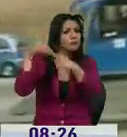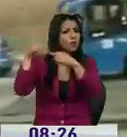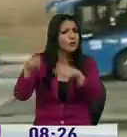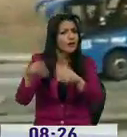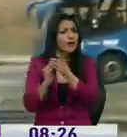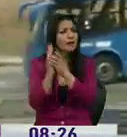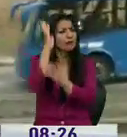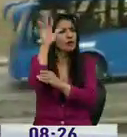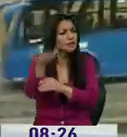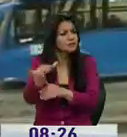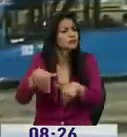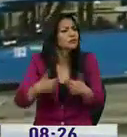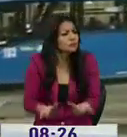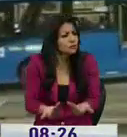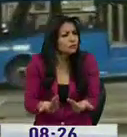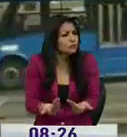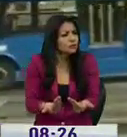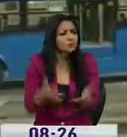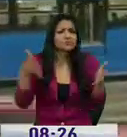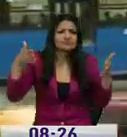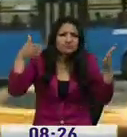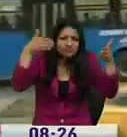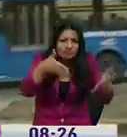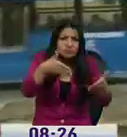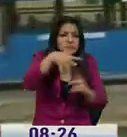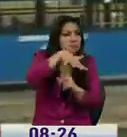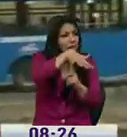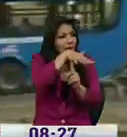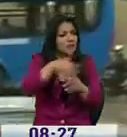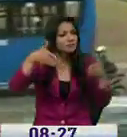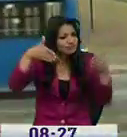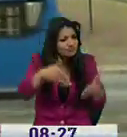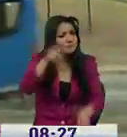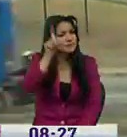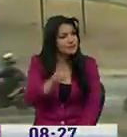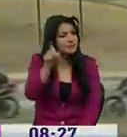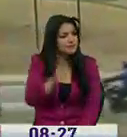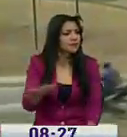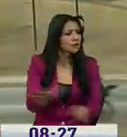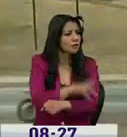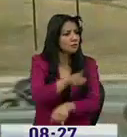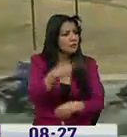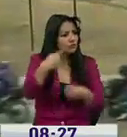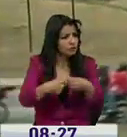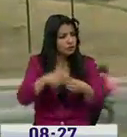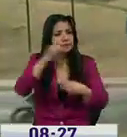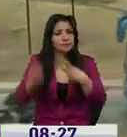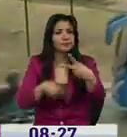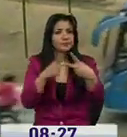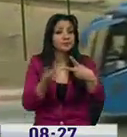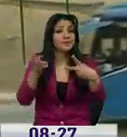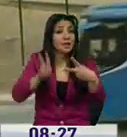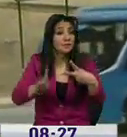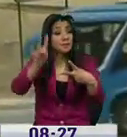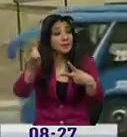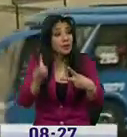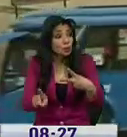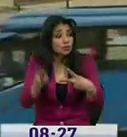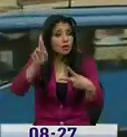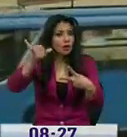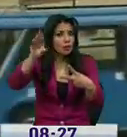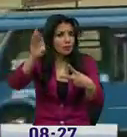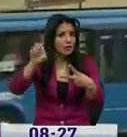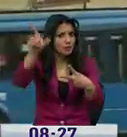dando prioridad a este punto y no sencillamente a los parques como tal en toda la ciudad? Y otra de las cuestiones que nos pregunta Robert